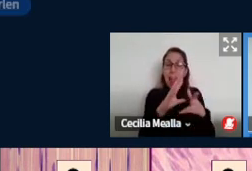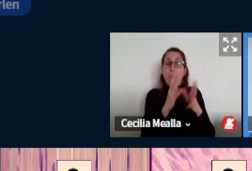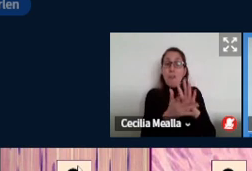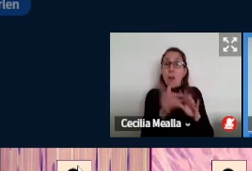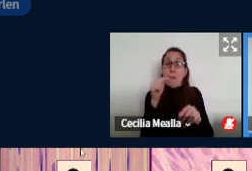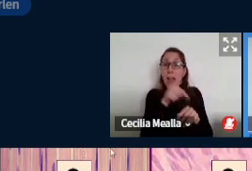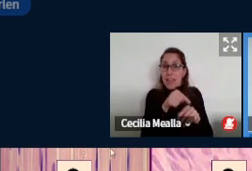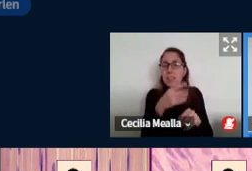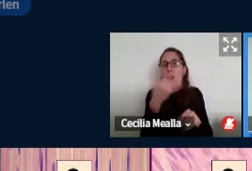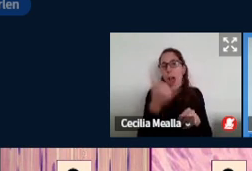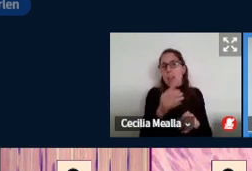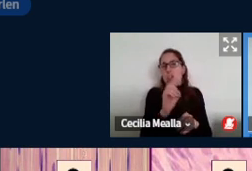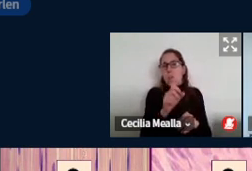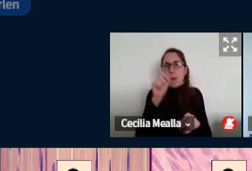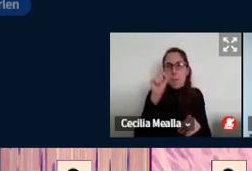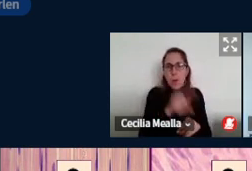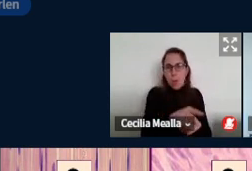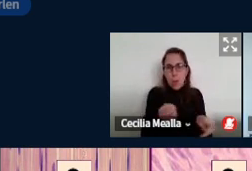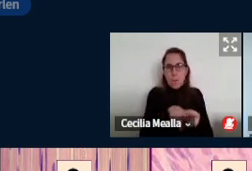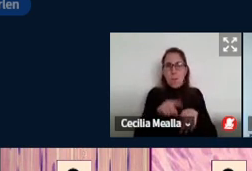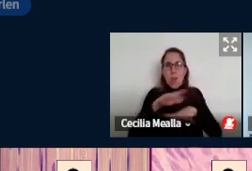nombre, que le dan nombre al tejido también.